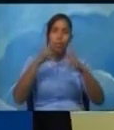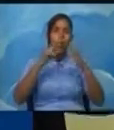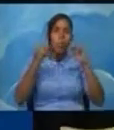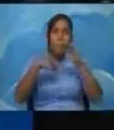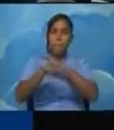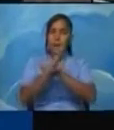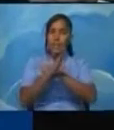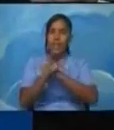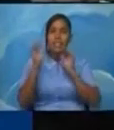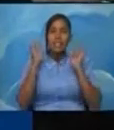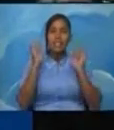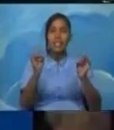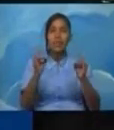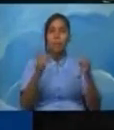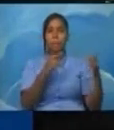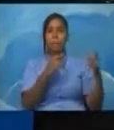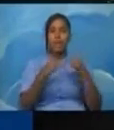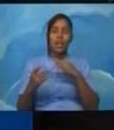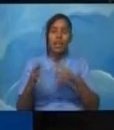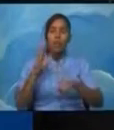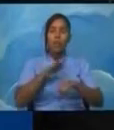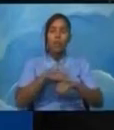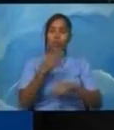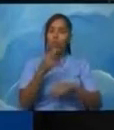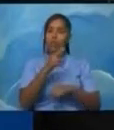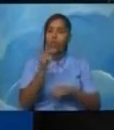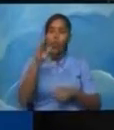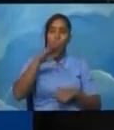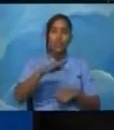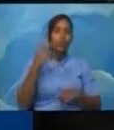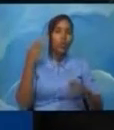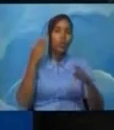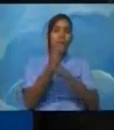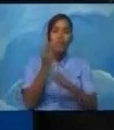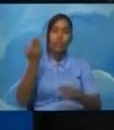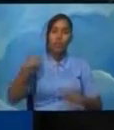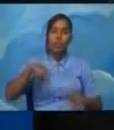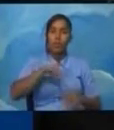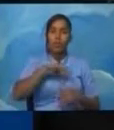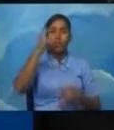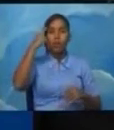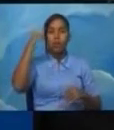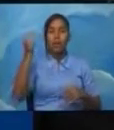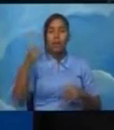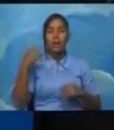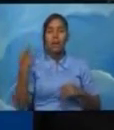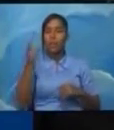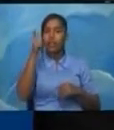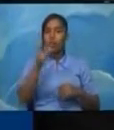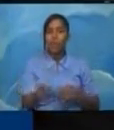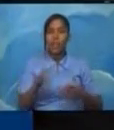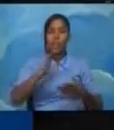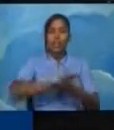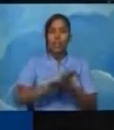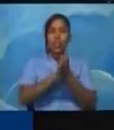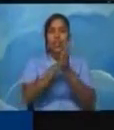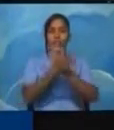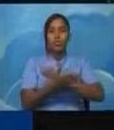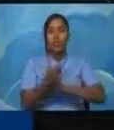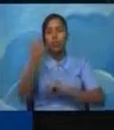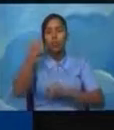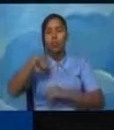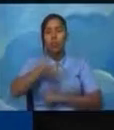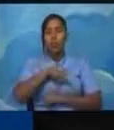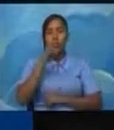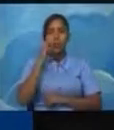ni peleéis, pues no estoy entre vosotros, para que no seáis derrotados por vuestros